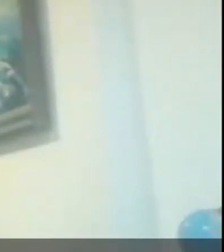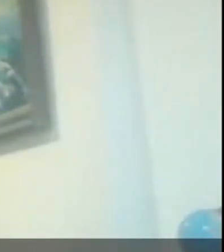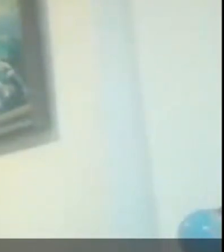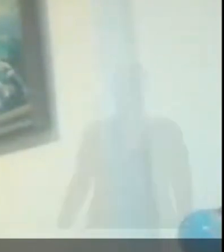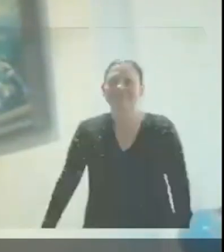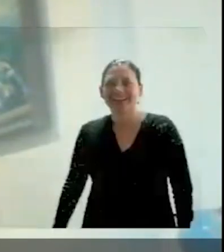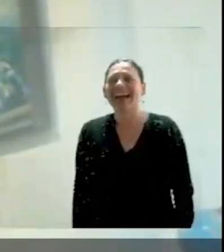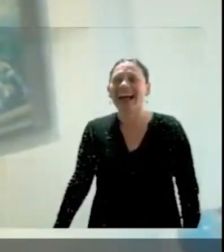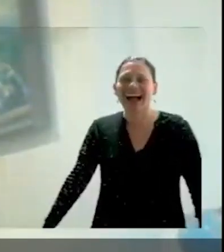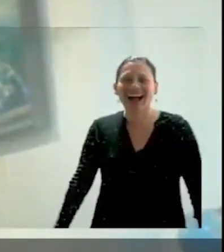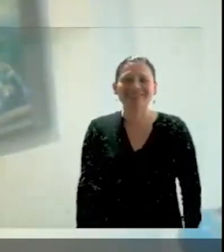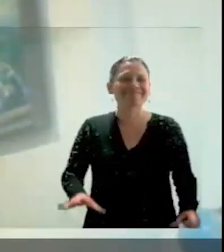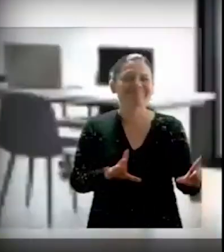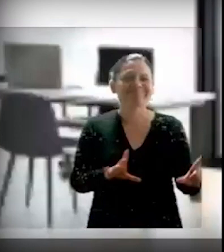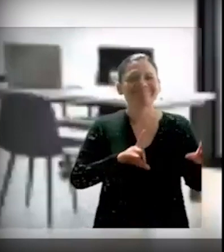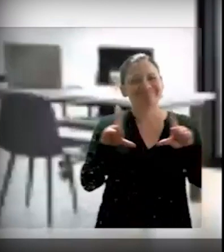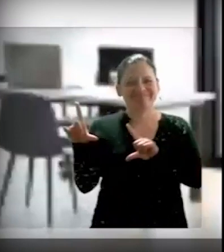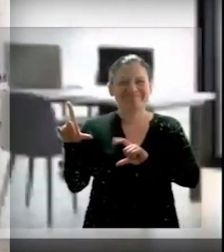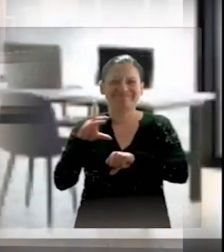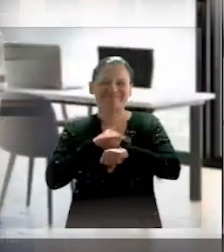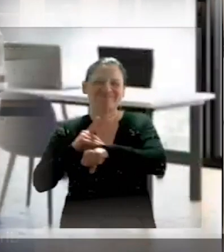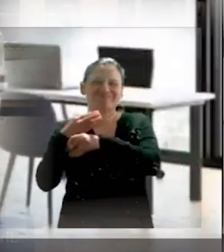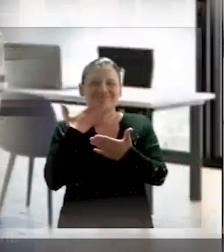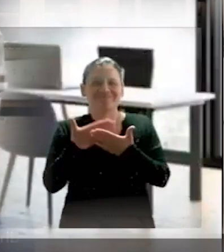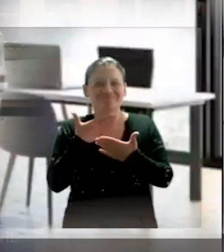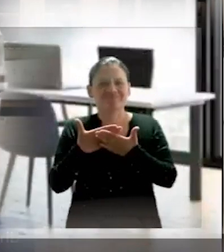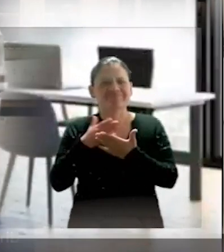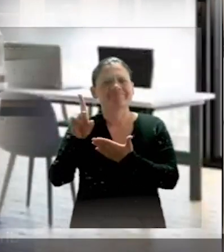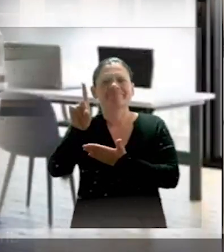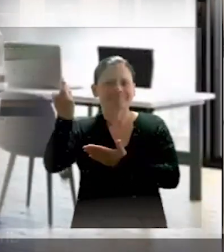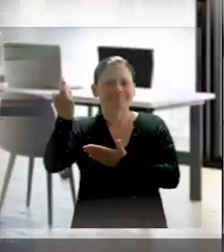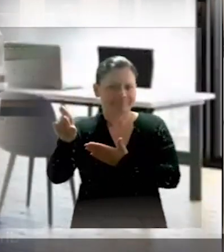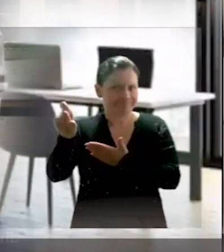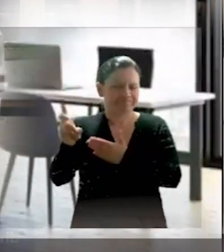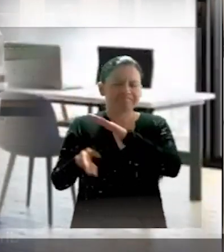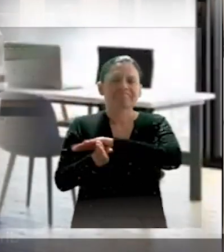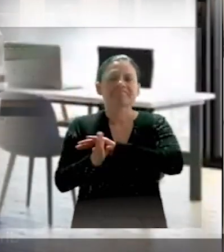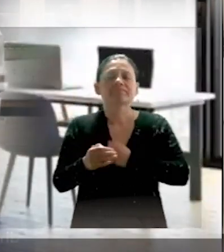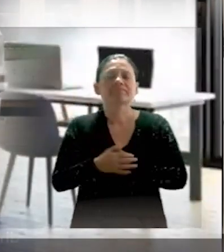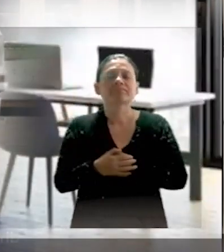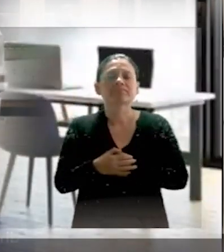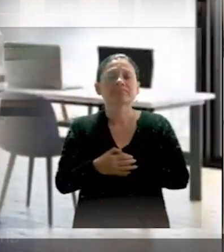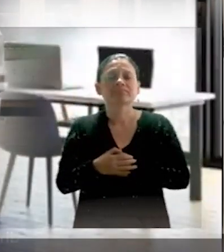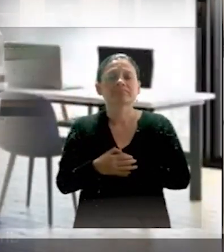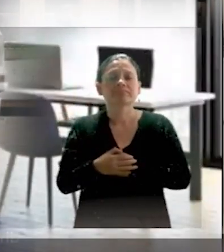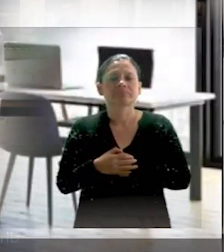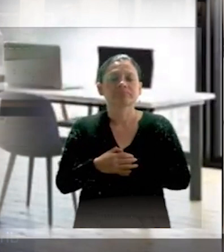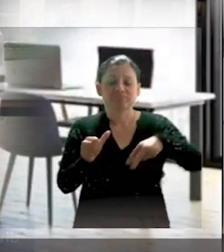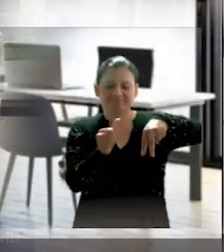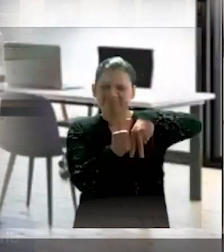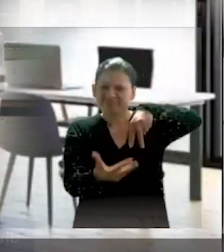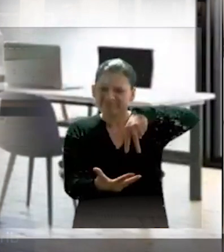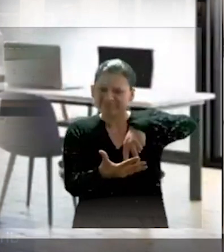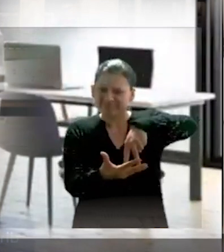Listo, doctora, muchas gracias. Voy con la siguiente pregunta, y es, ¿estaría la acción de tutela